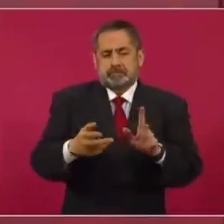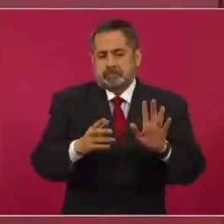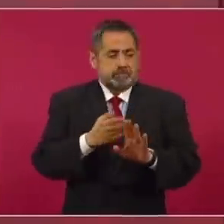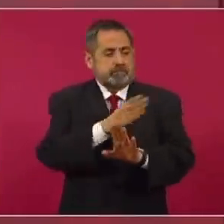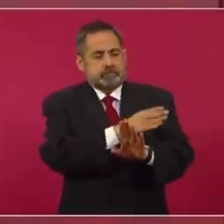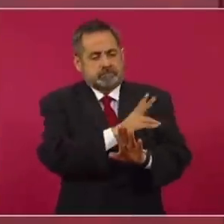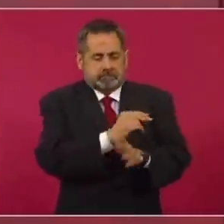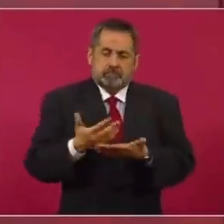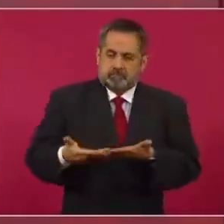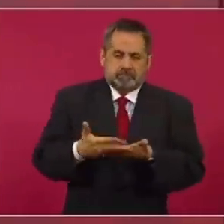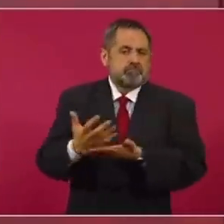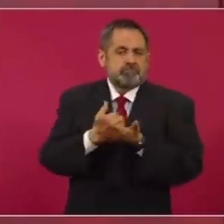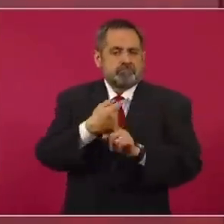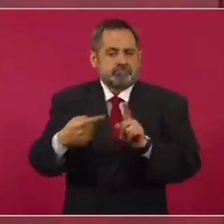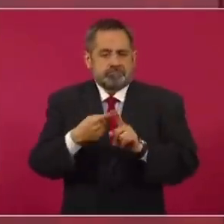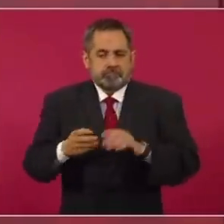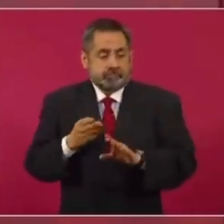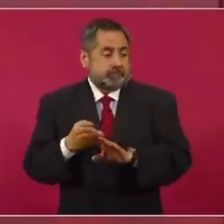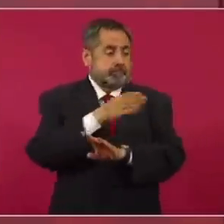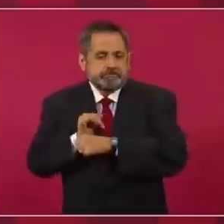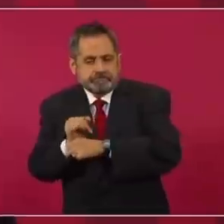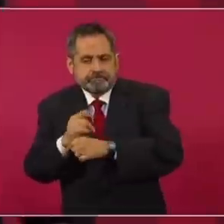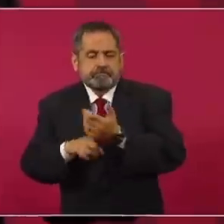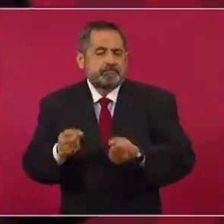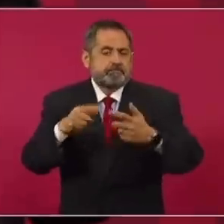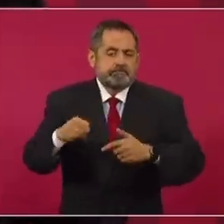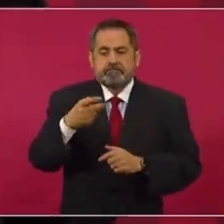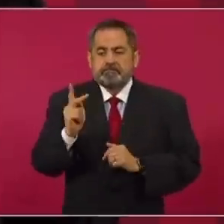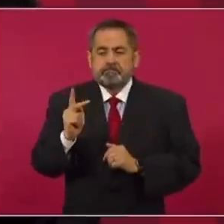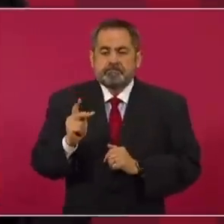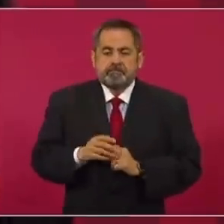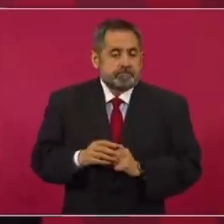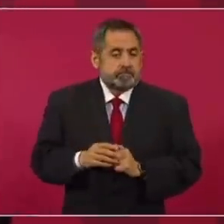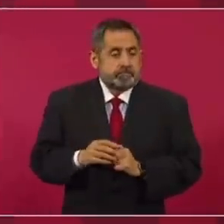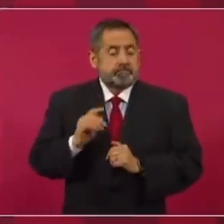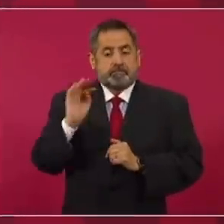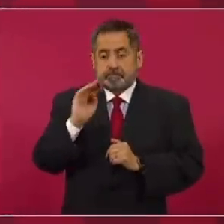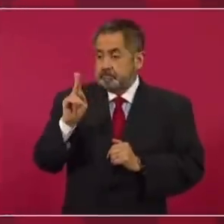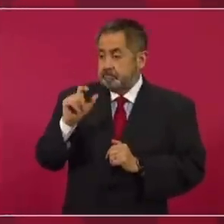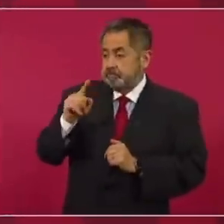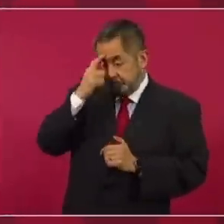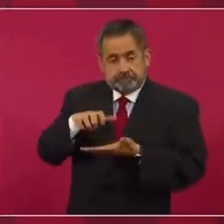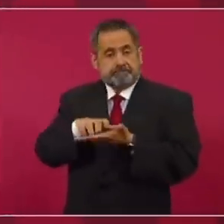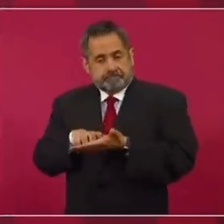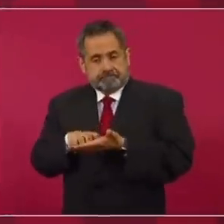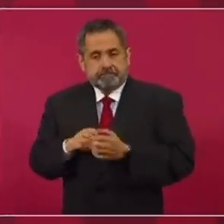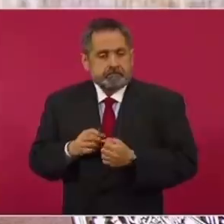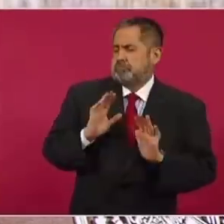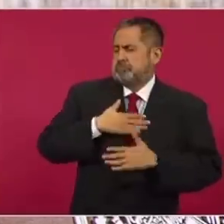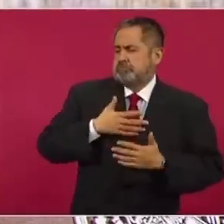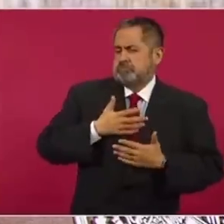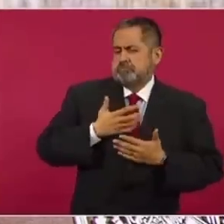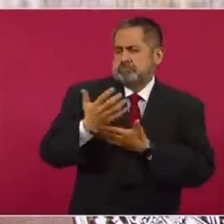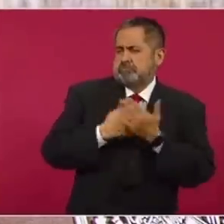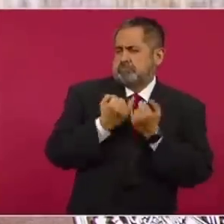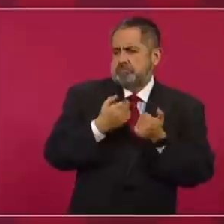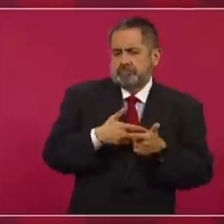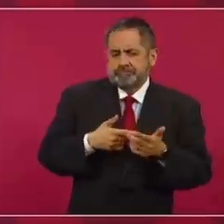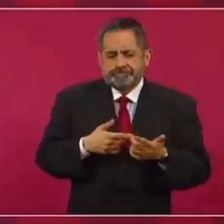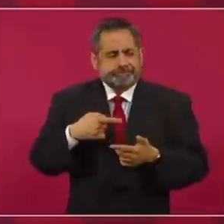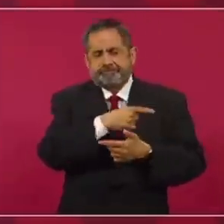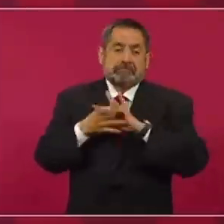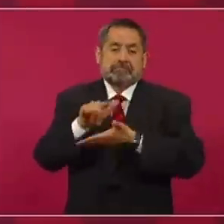de lo que ganaba en el gobierno anterior. Sin embargo, cuando se aplicó el plan de austeridad, empezaron a haber amparos y con